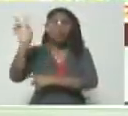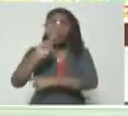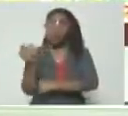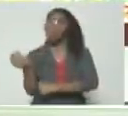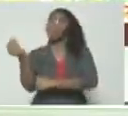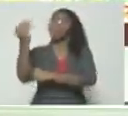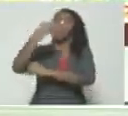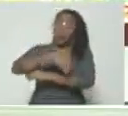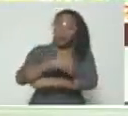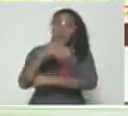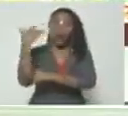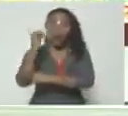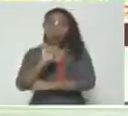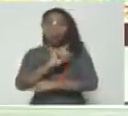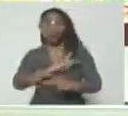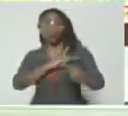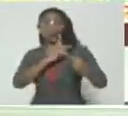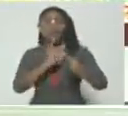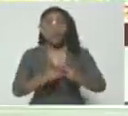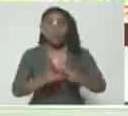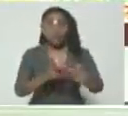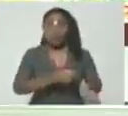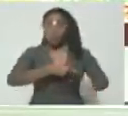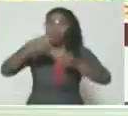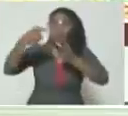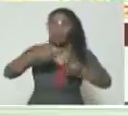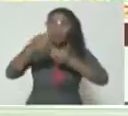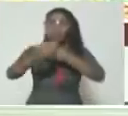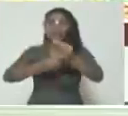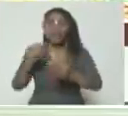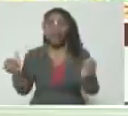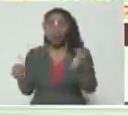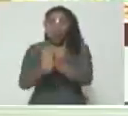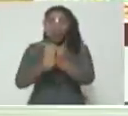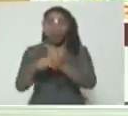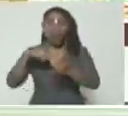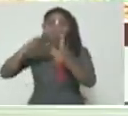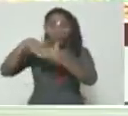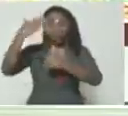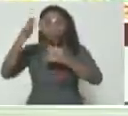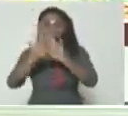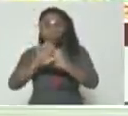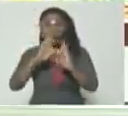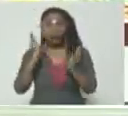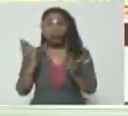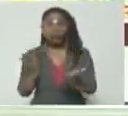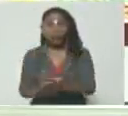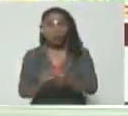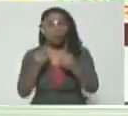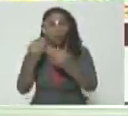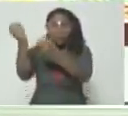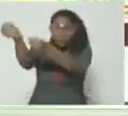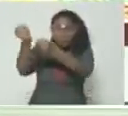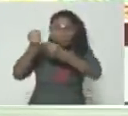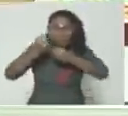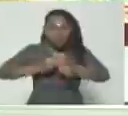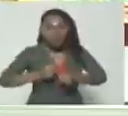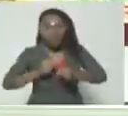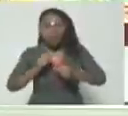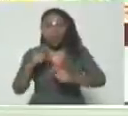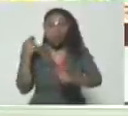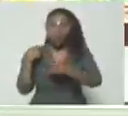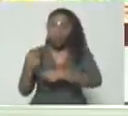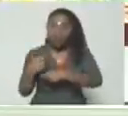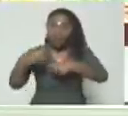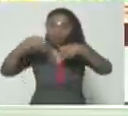además tenga vocación exportadora y consiga riquezas en el mundo para traerlas,